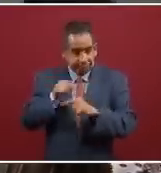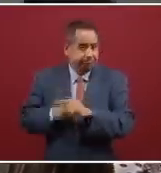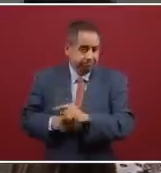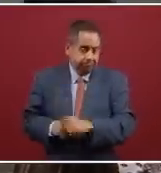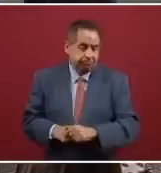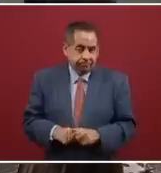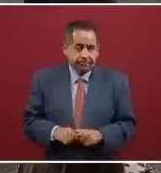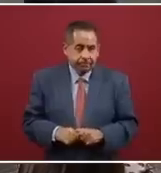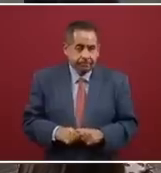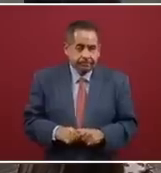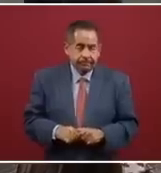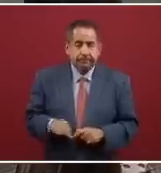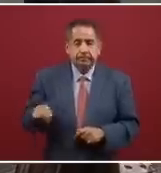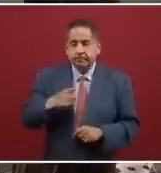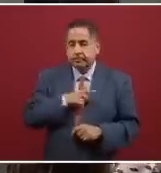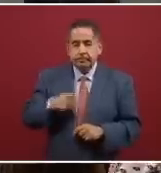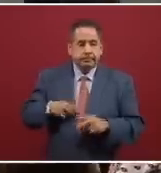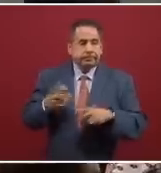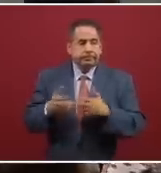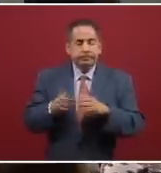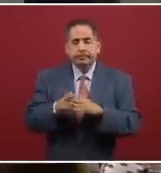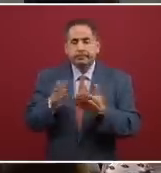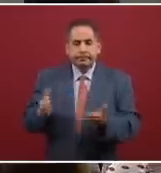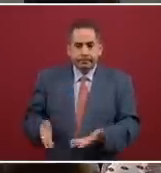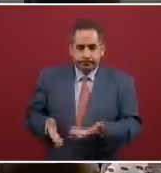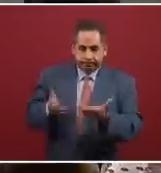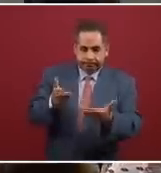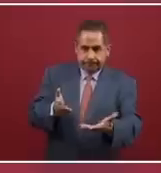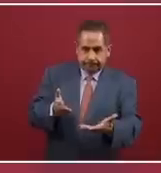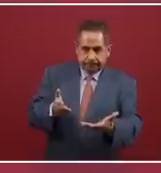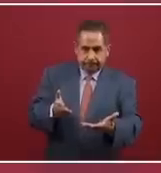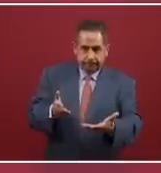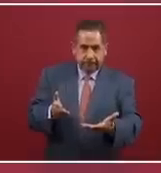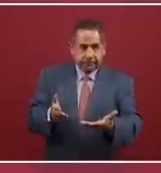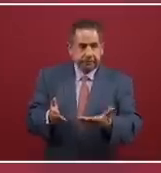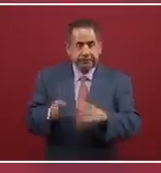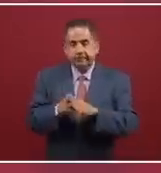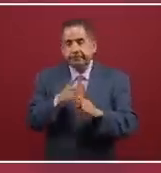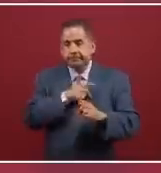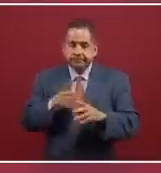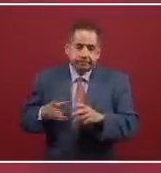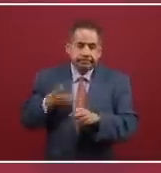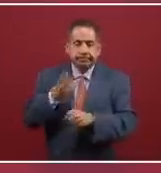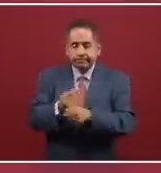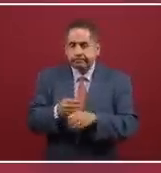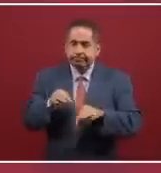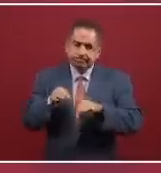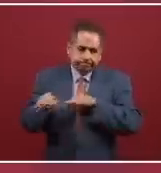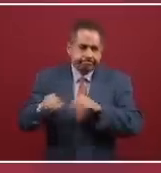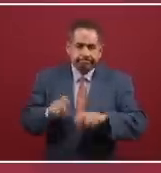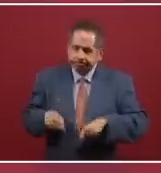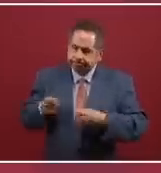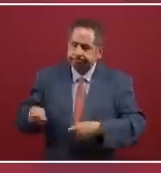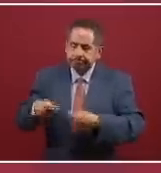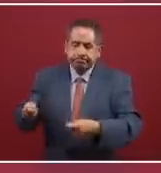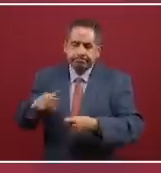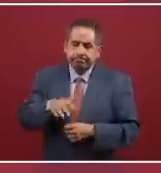d para florecer que haya empleos que haya trabajo